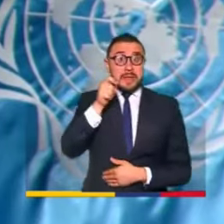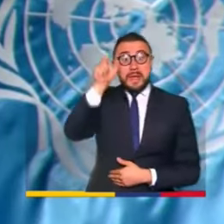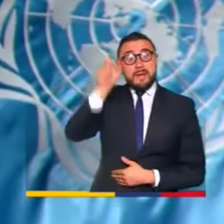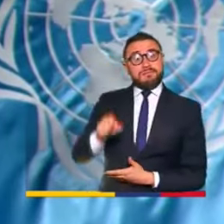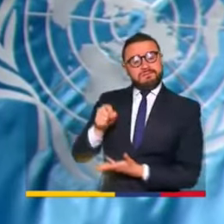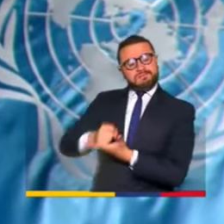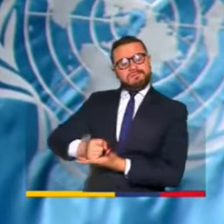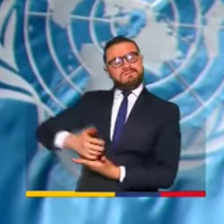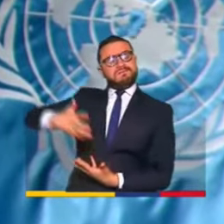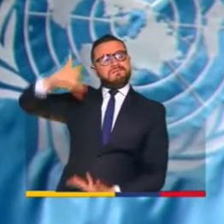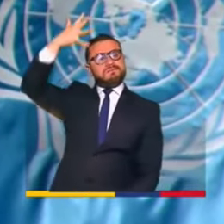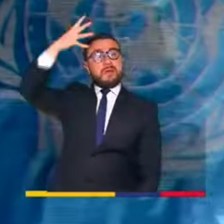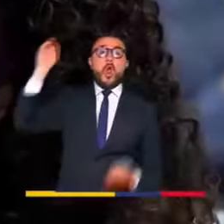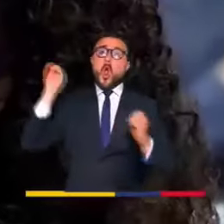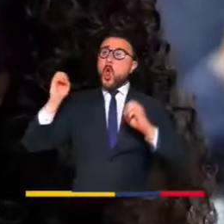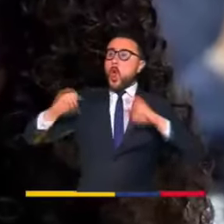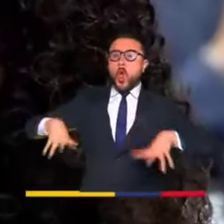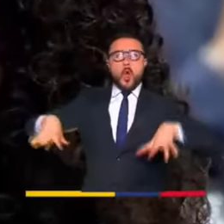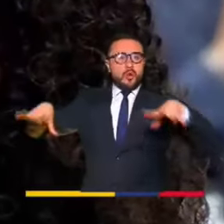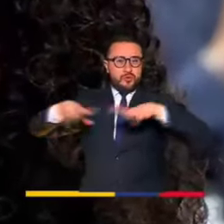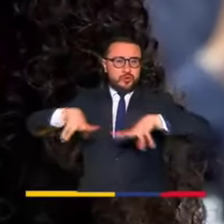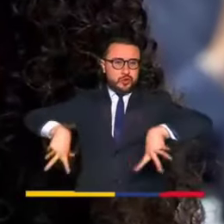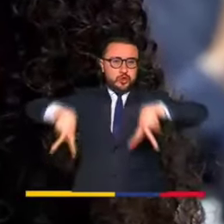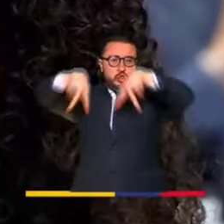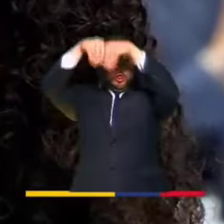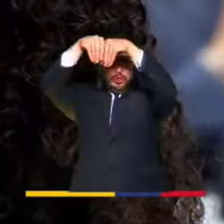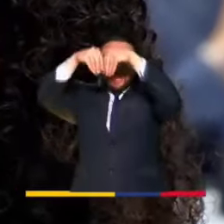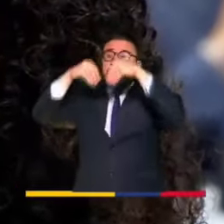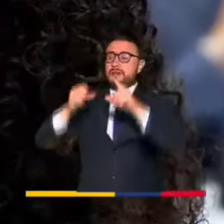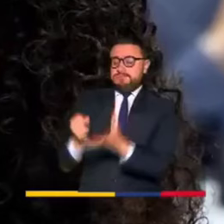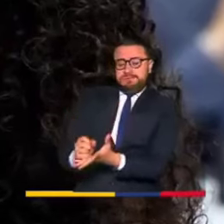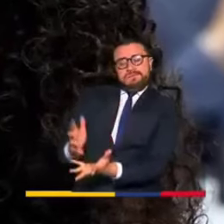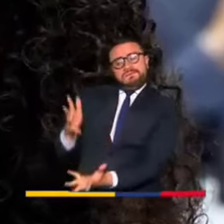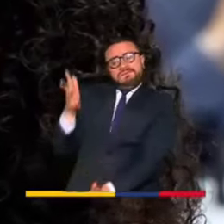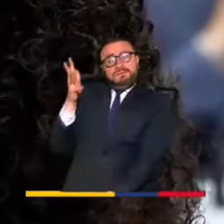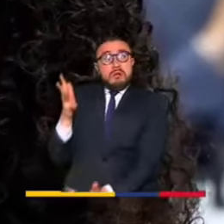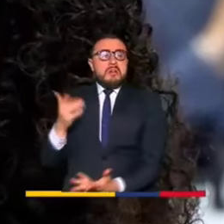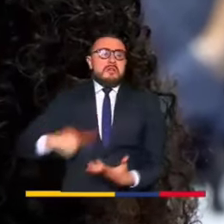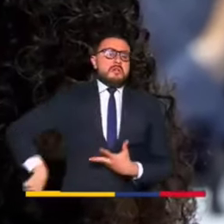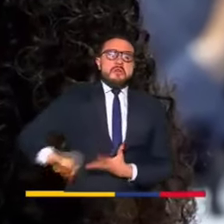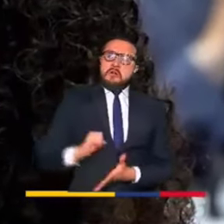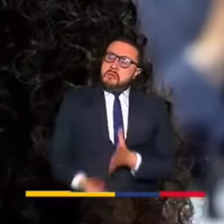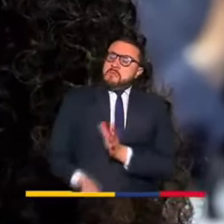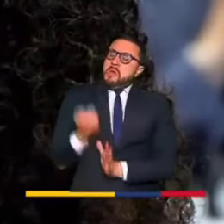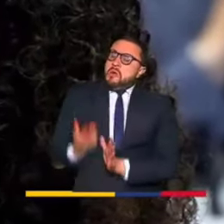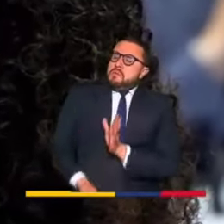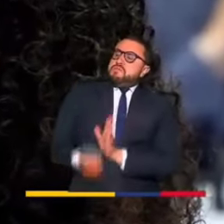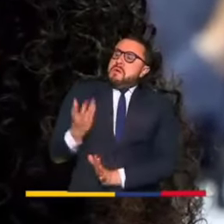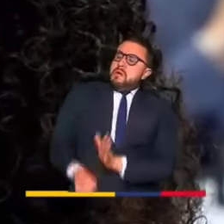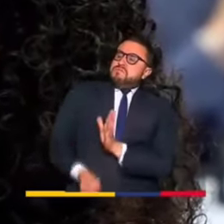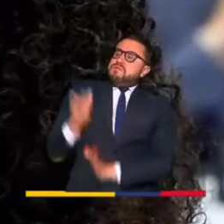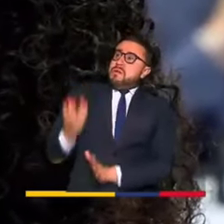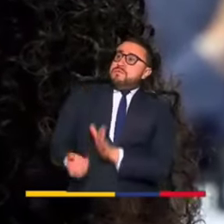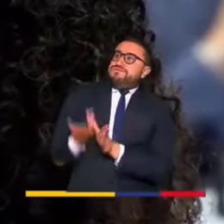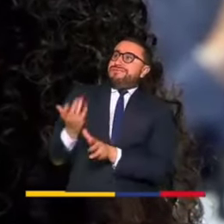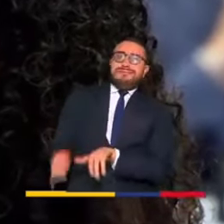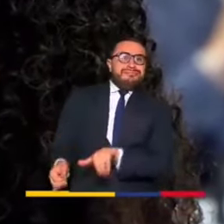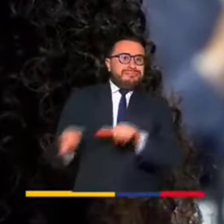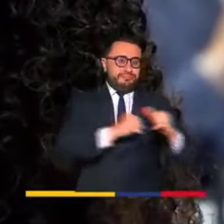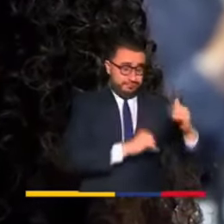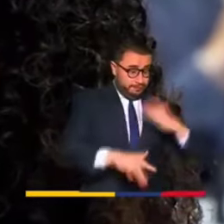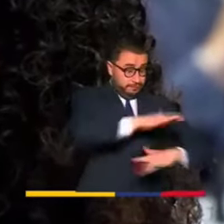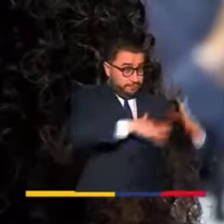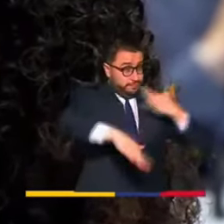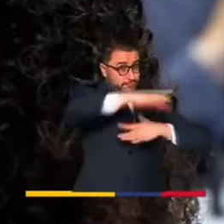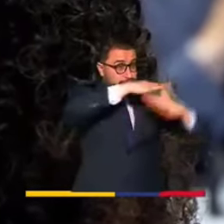o una sociedad, en medio de nuestro actual modo de producir, más CO2 arroja